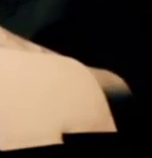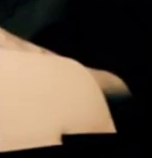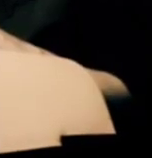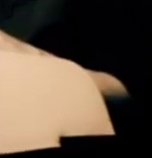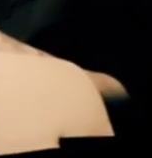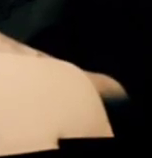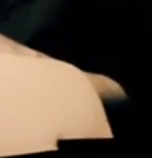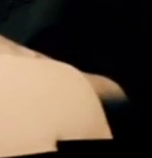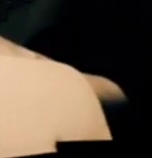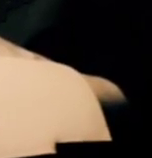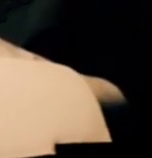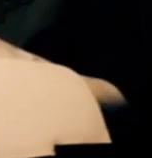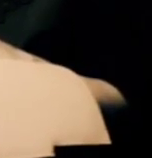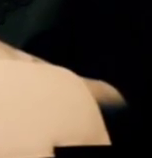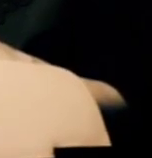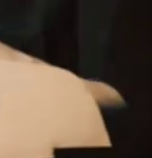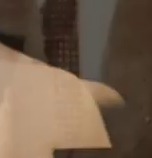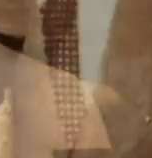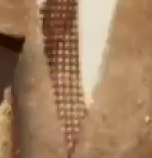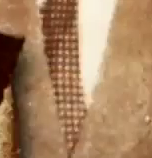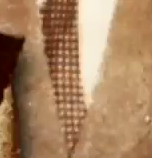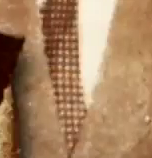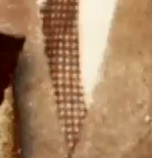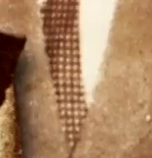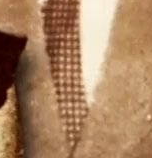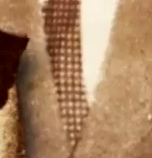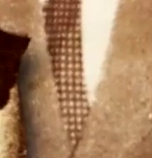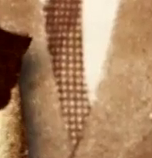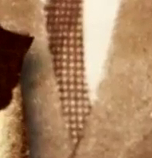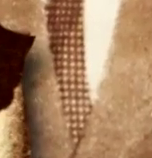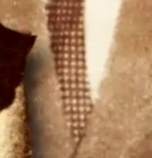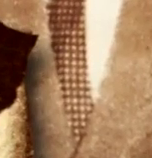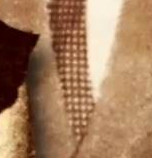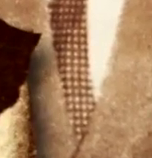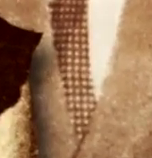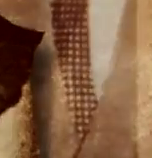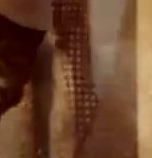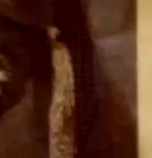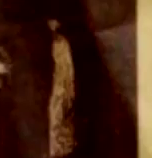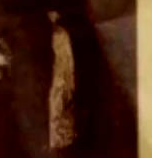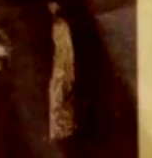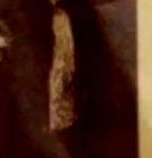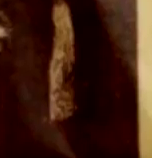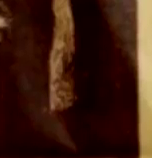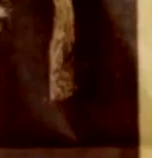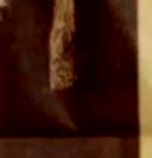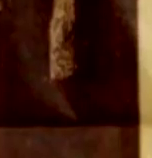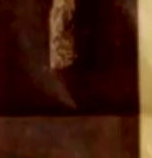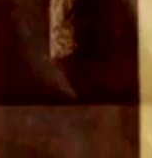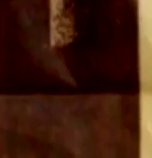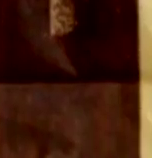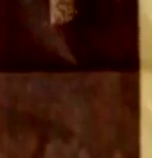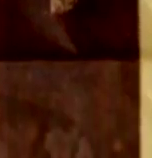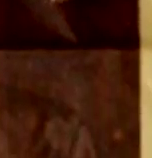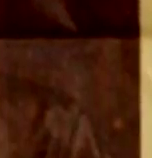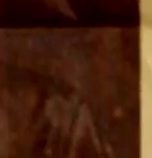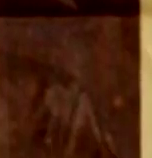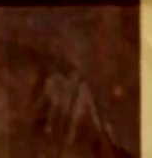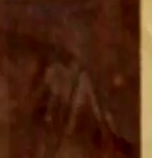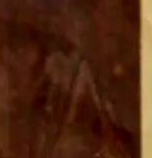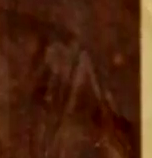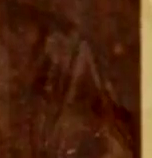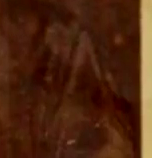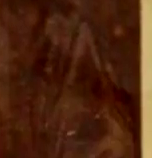Nacional Autónoma de México. Fue ministra numeraria adscrita a la Cuarta Sala e integró la Comisión Mixta